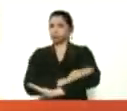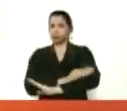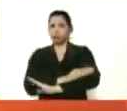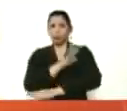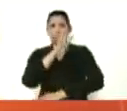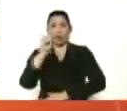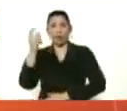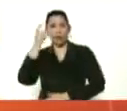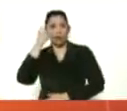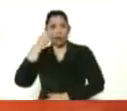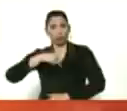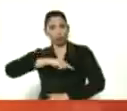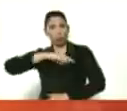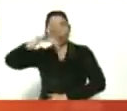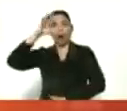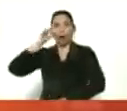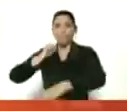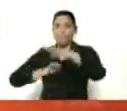hemos aprendido